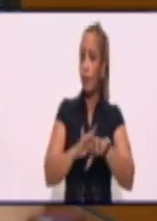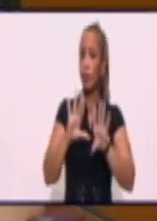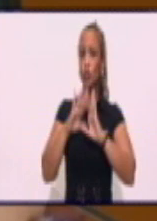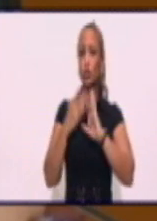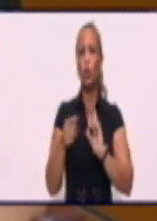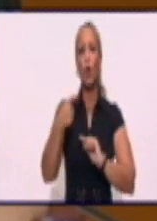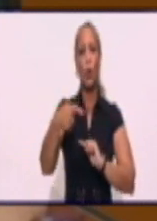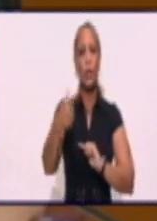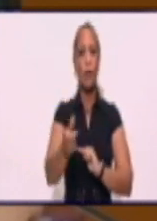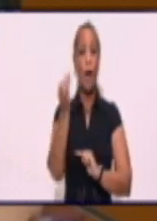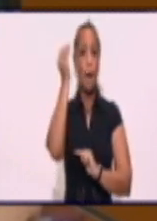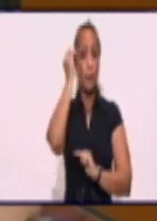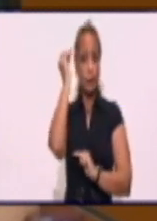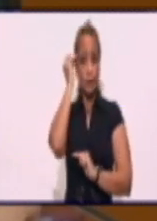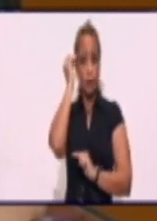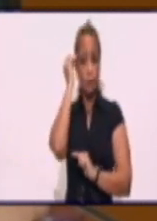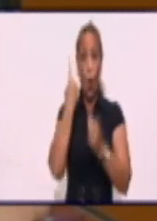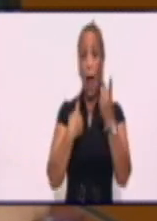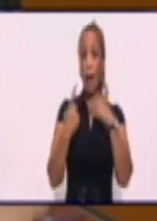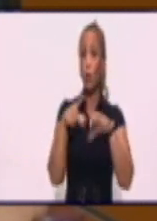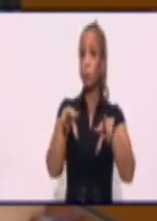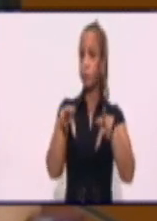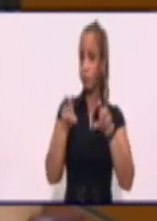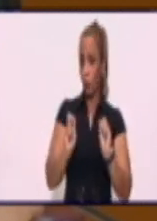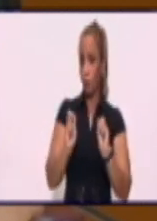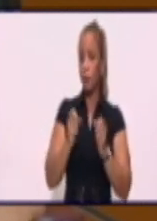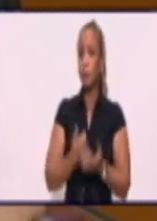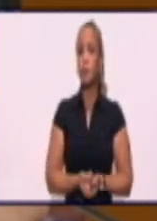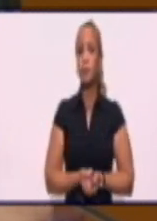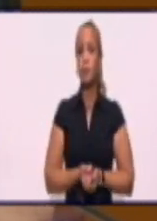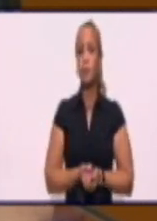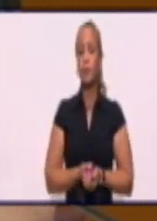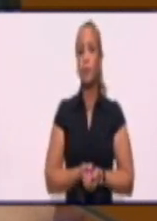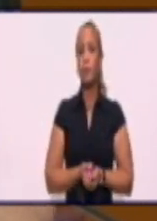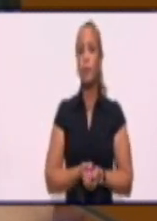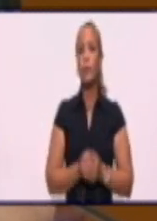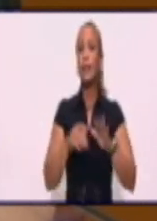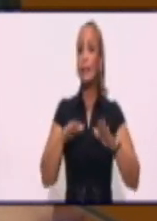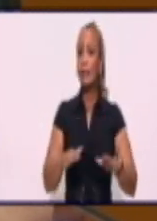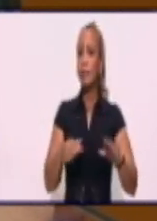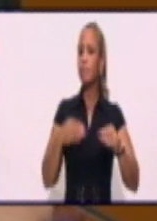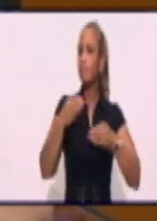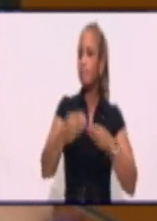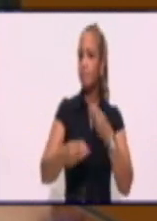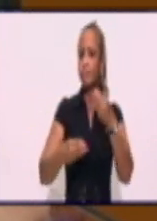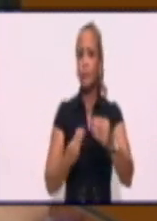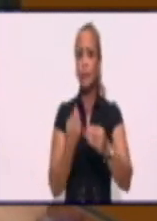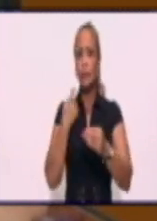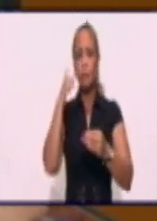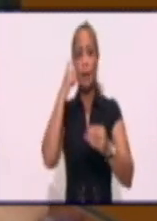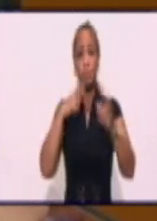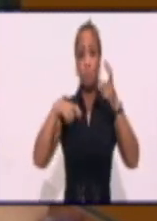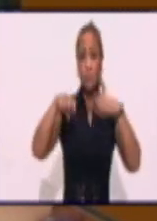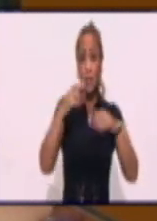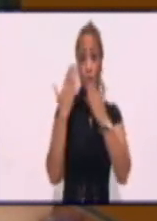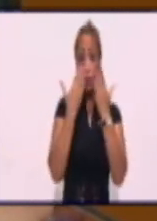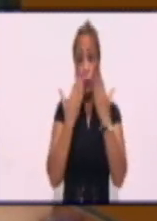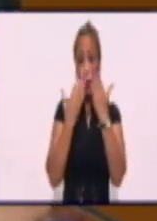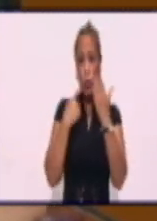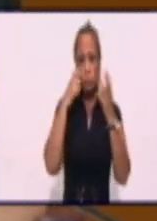días aprendemos. Es algo nuevo que está en constante estudio, en constante descubrimiento y de la cual todos los